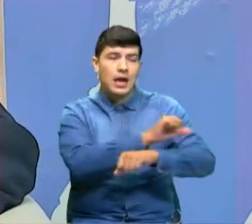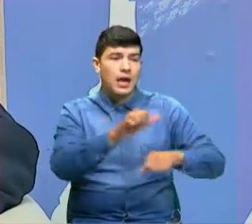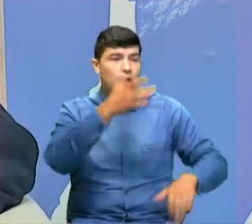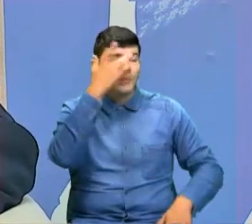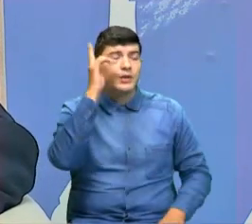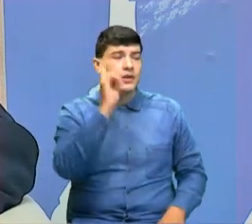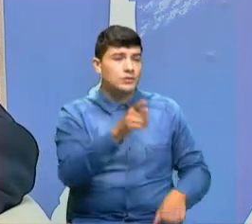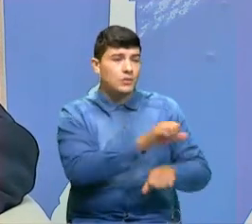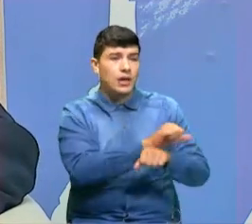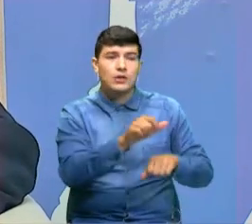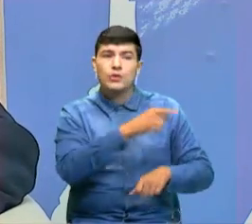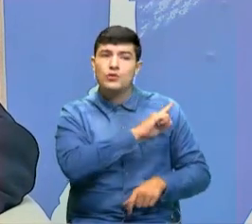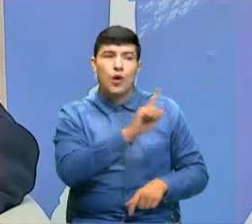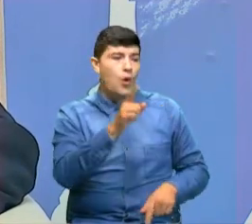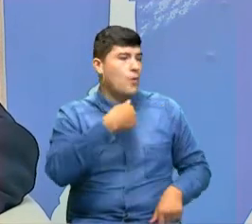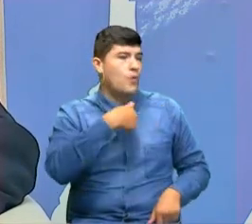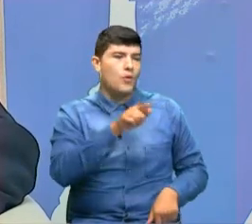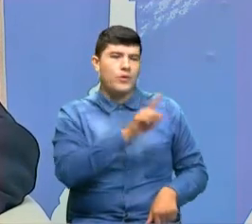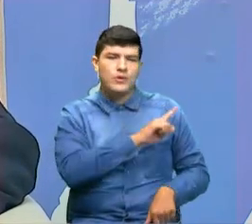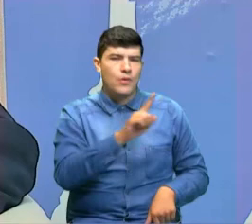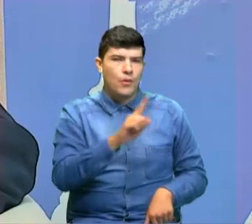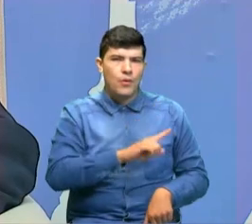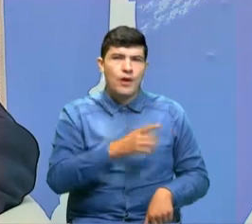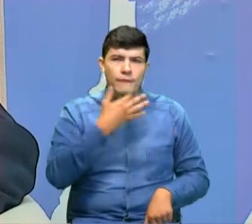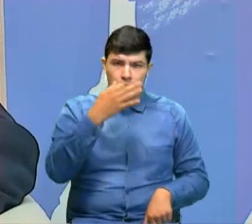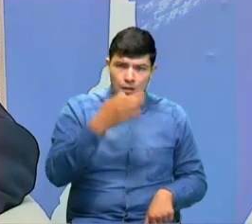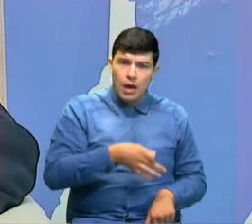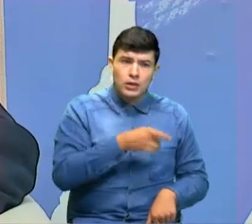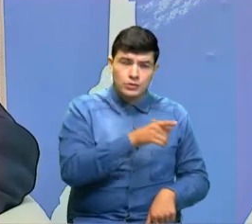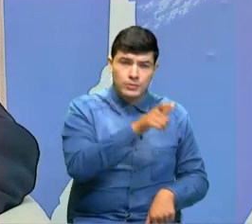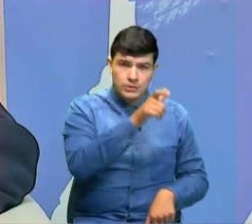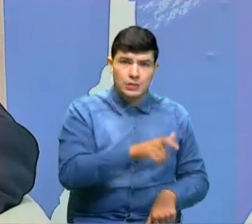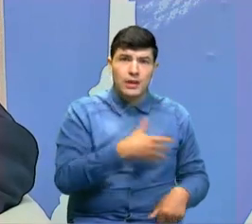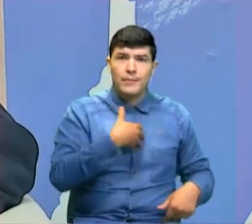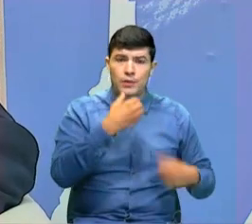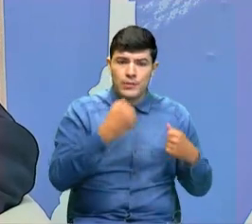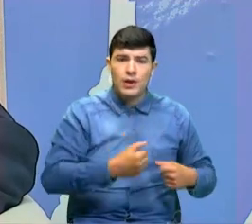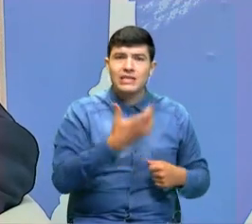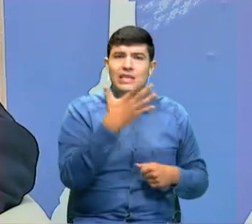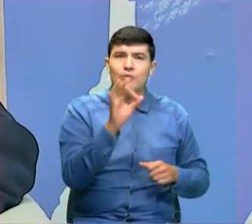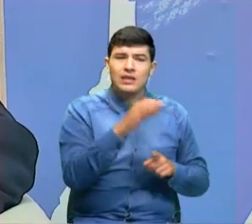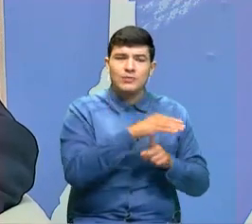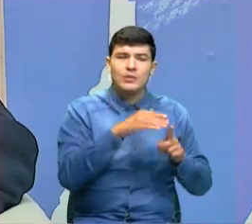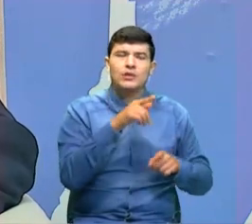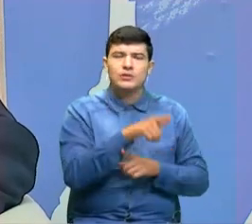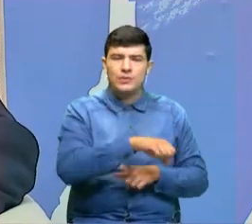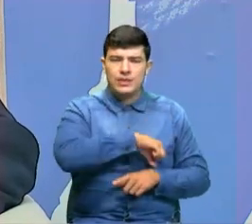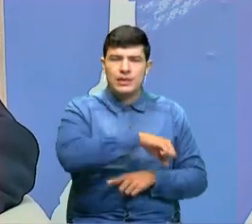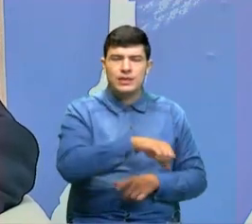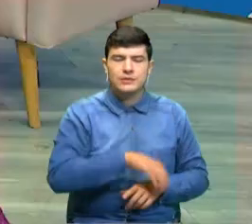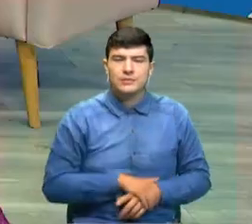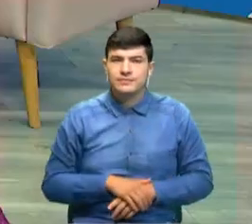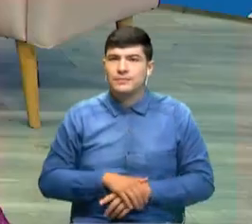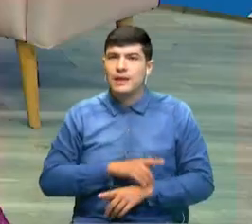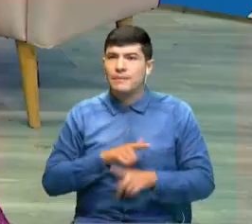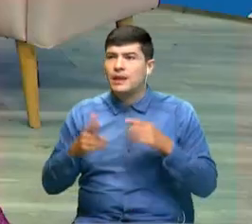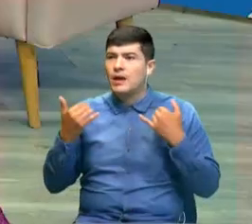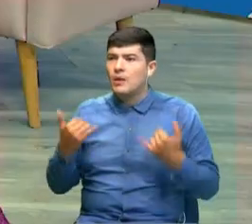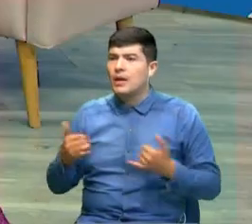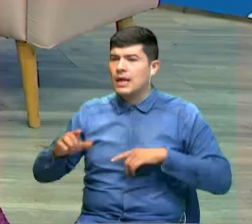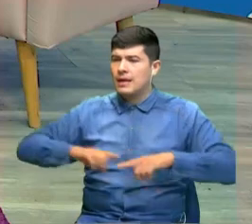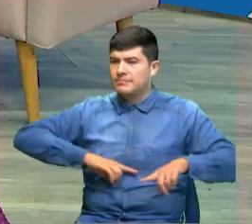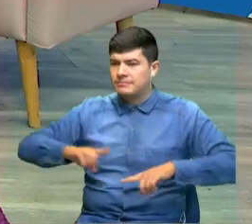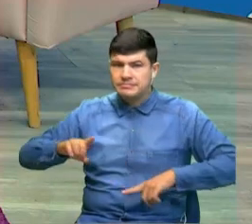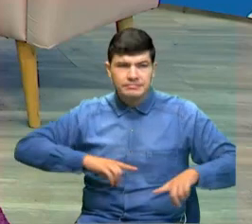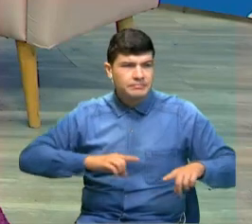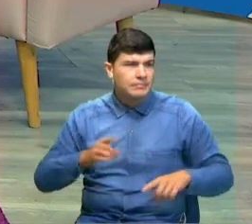vehículo no es suyo, cosa que no termina siendo del todo cierta porque hay un 50%. Ahí ya hay un derecho. Ya hay un derecho. La administración, dado